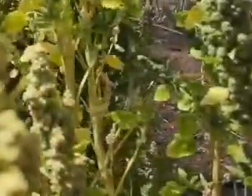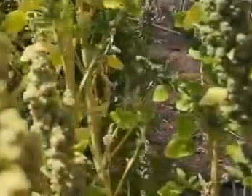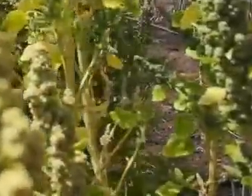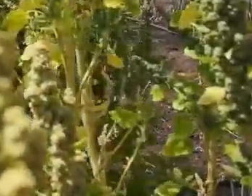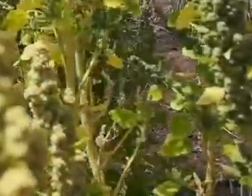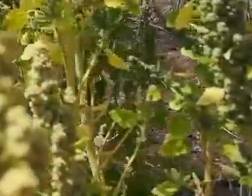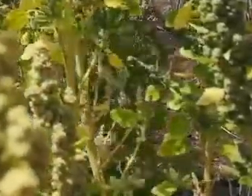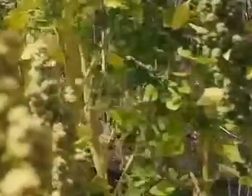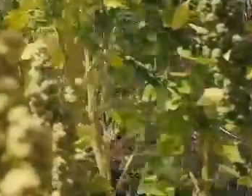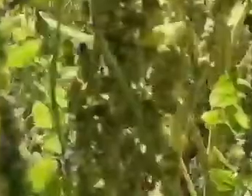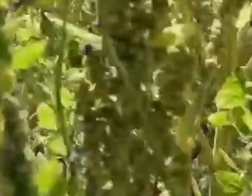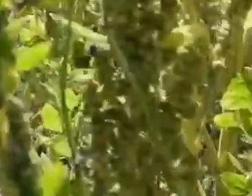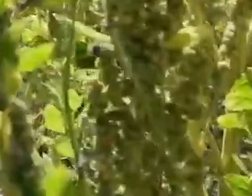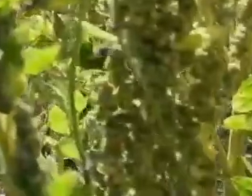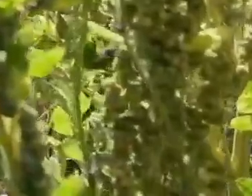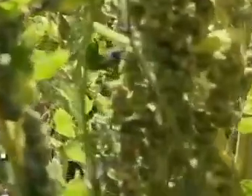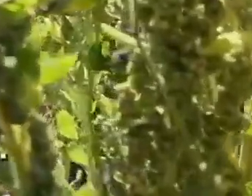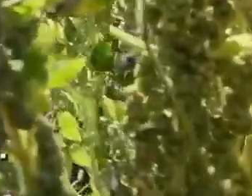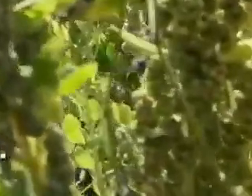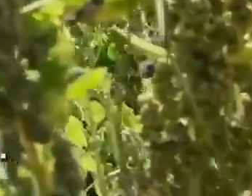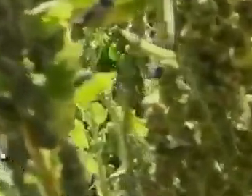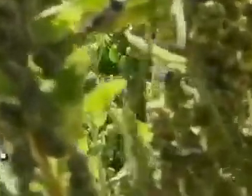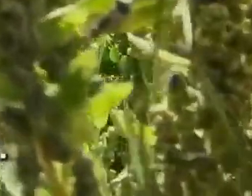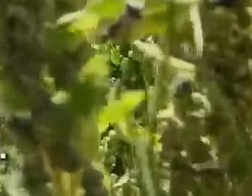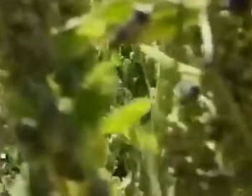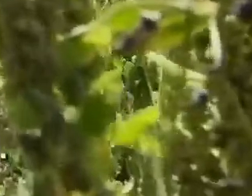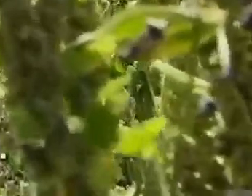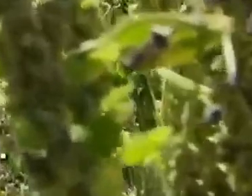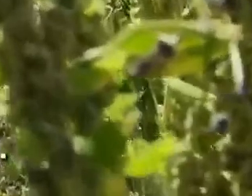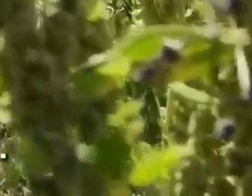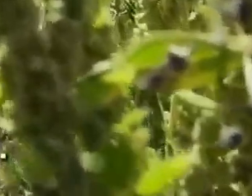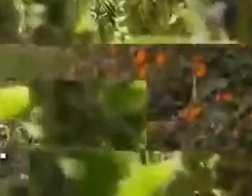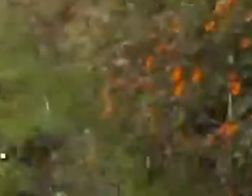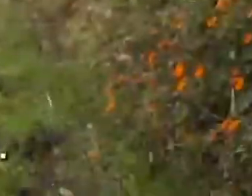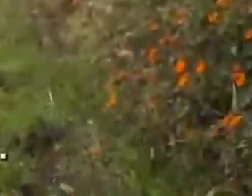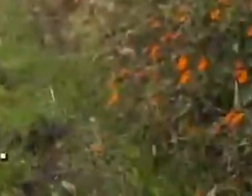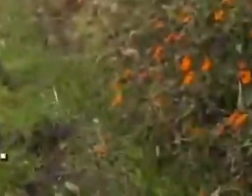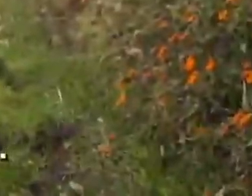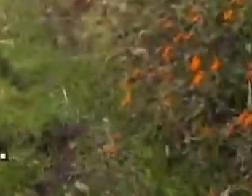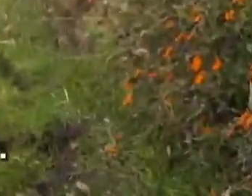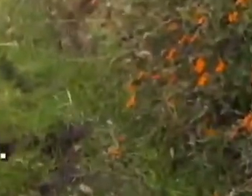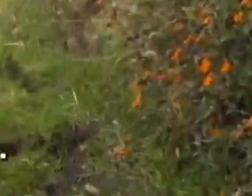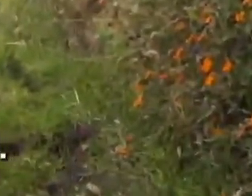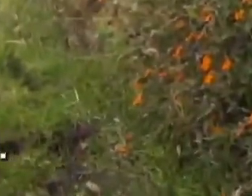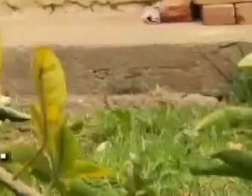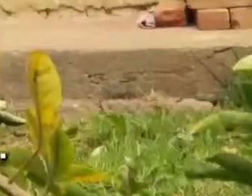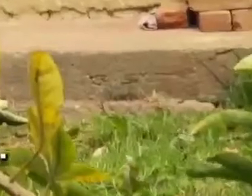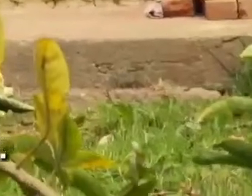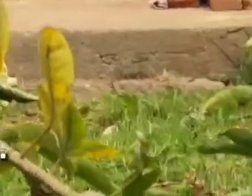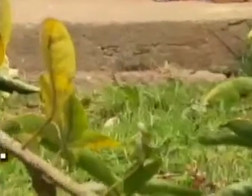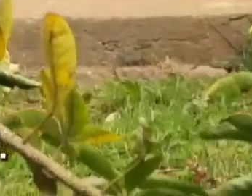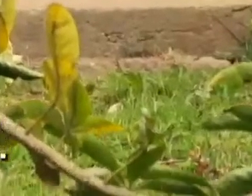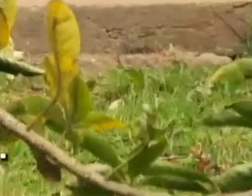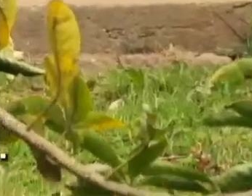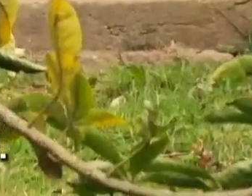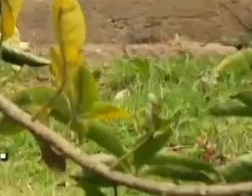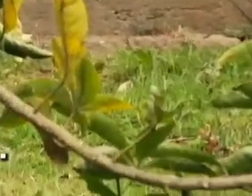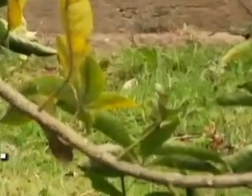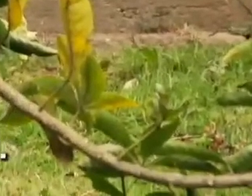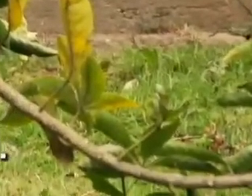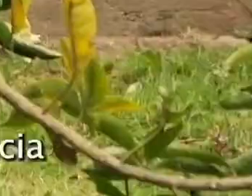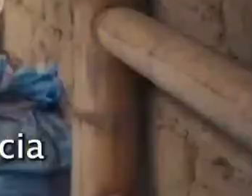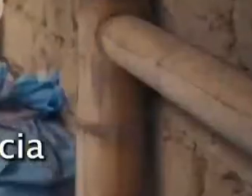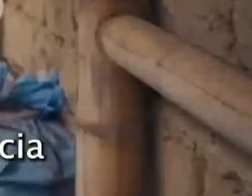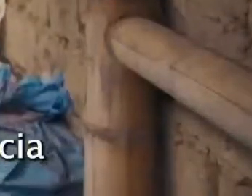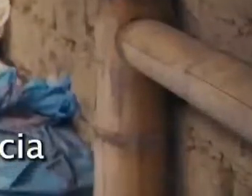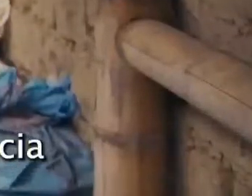y garantizar que este sea suficiente, sano y proporcional a nuestras necesidades se ha constituido en un dilema en el mundo actual.